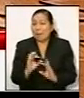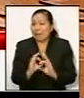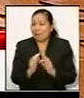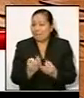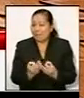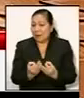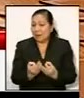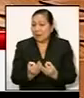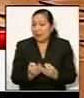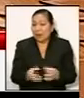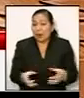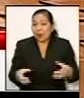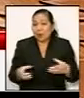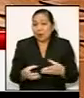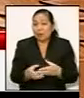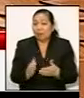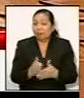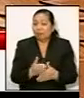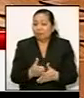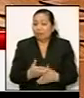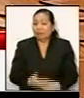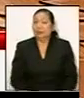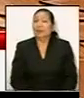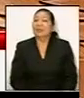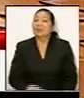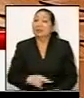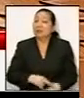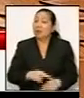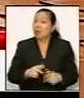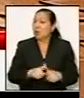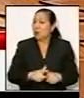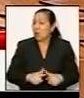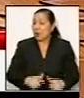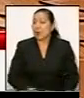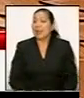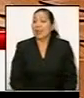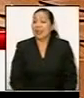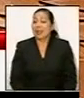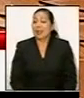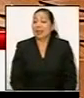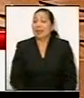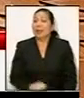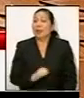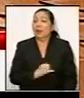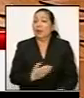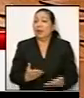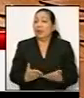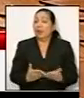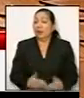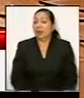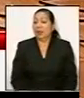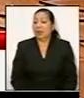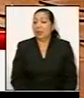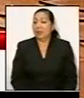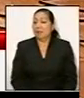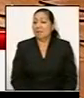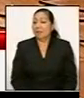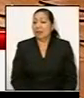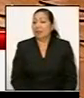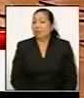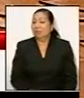participan en los comités de participación personal local y de institución educativa en ese sentido